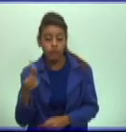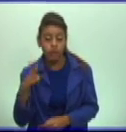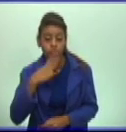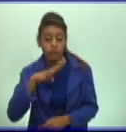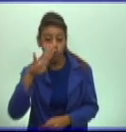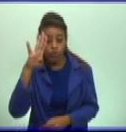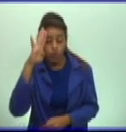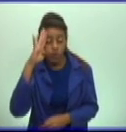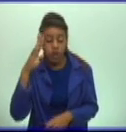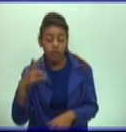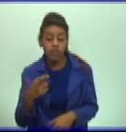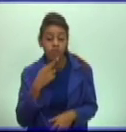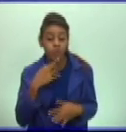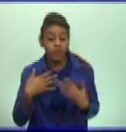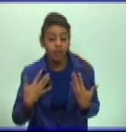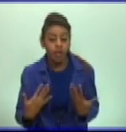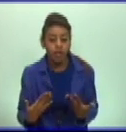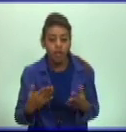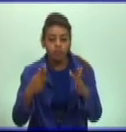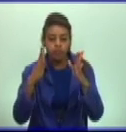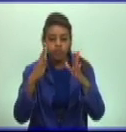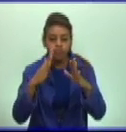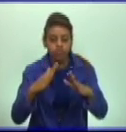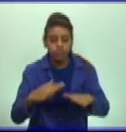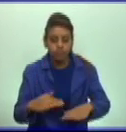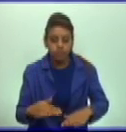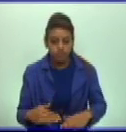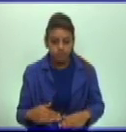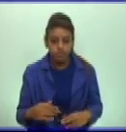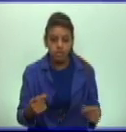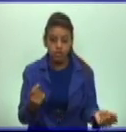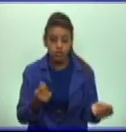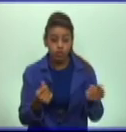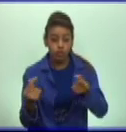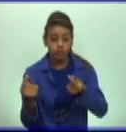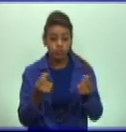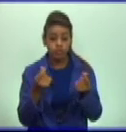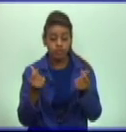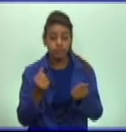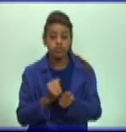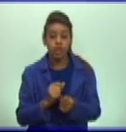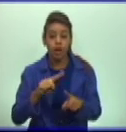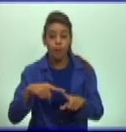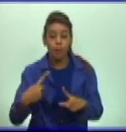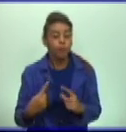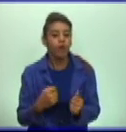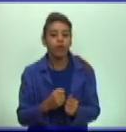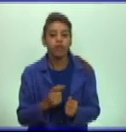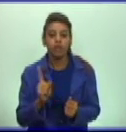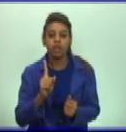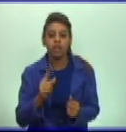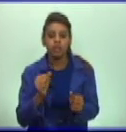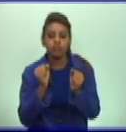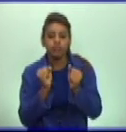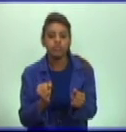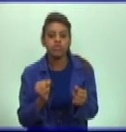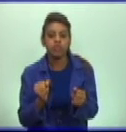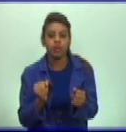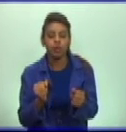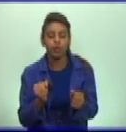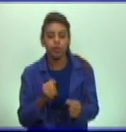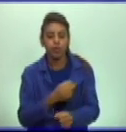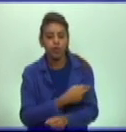como consecuencia el descenso en las relaciones comerciales, puesto que ya no se puede tener ese mercado seguro con los